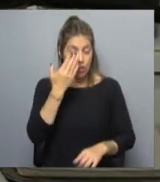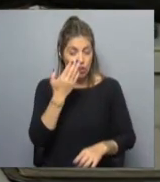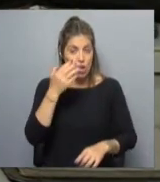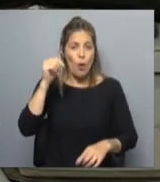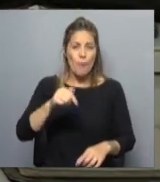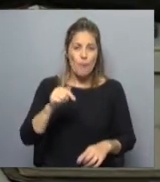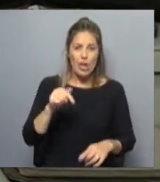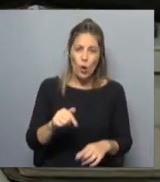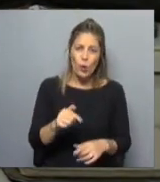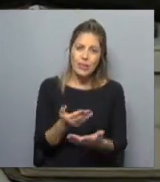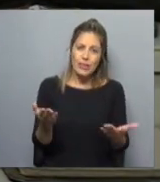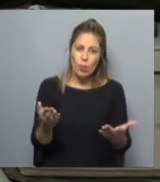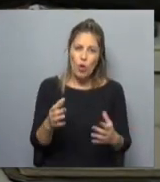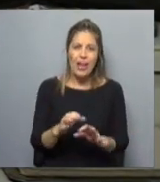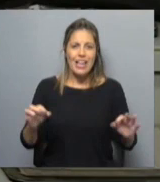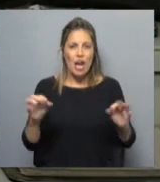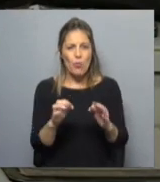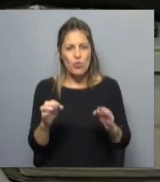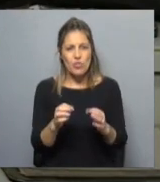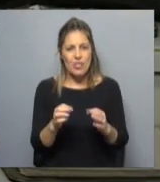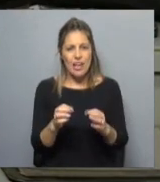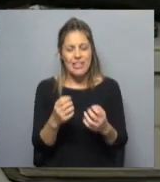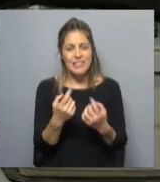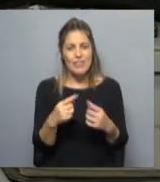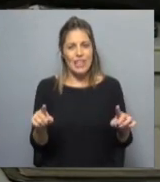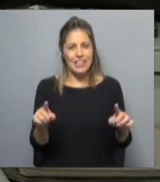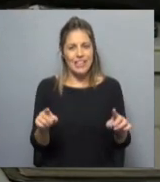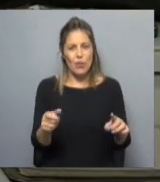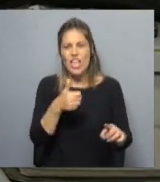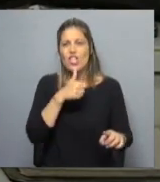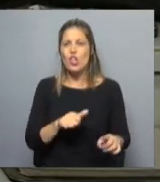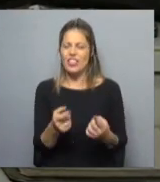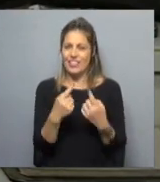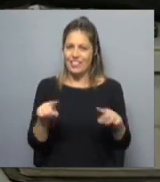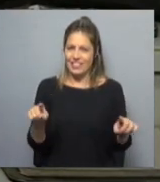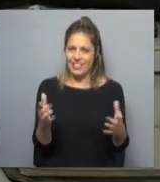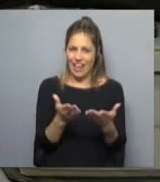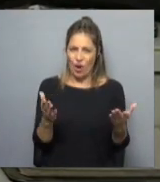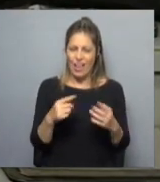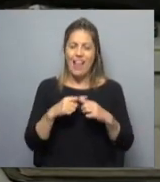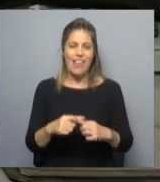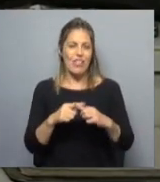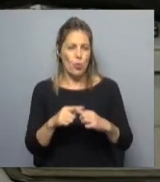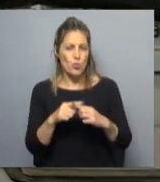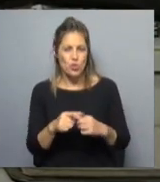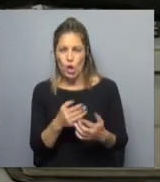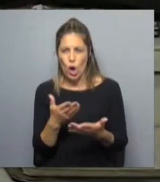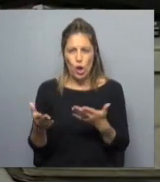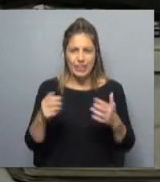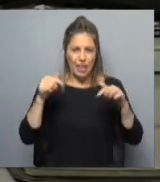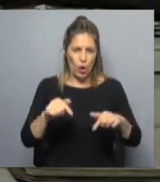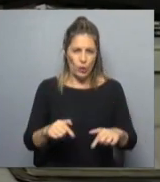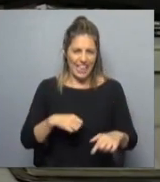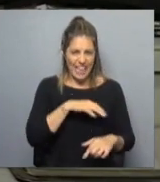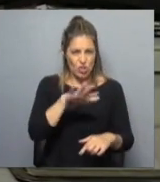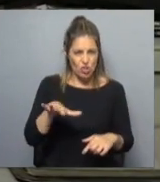hoy, digamos que la música es otra historia en este momento, ¿no? Y la difusión y todo eso es como muy distinto de